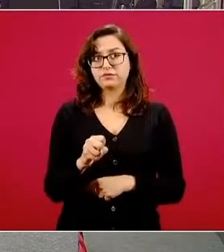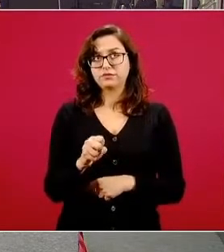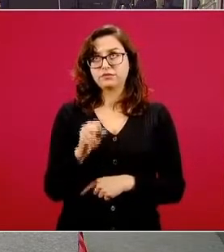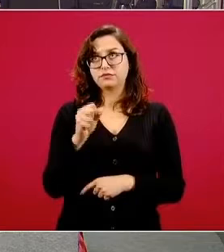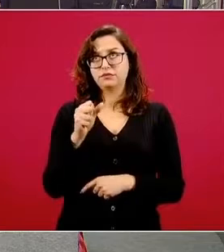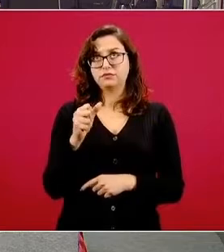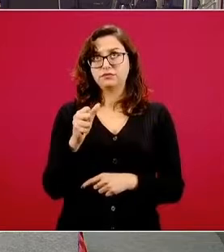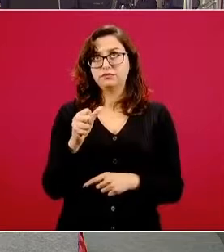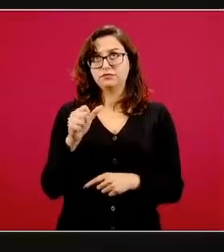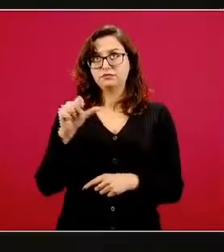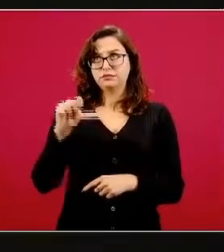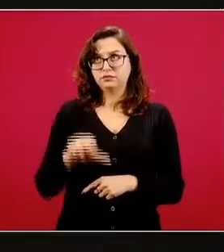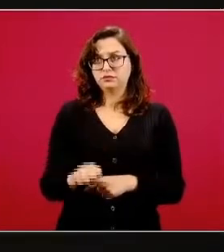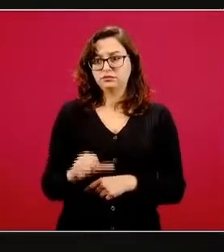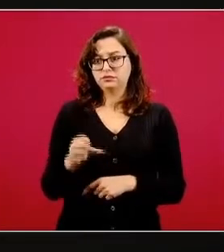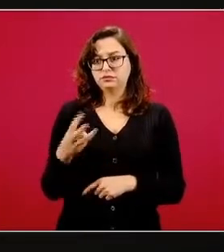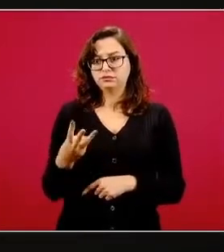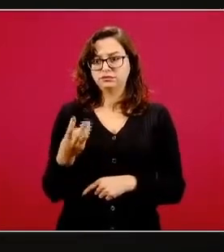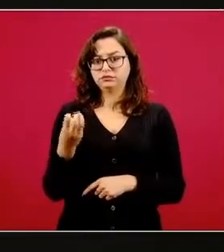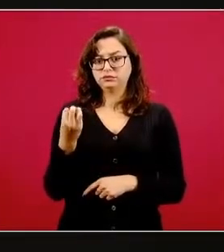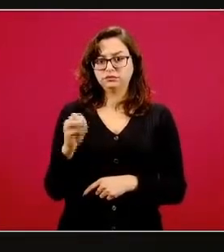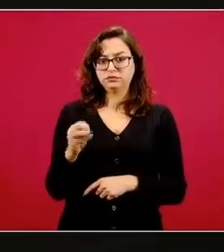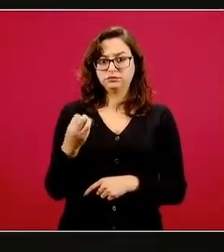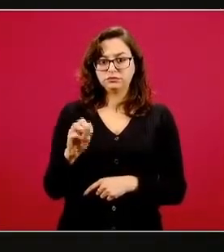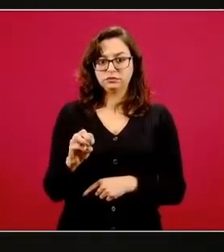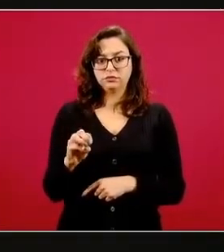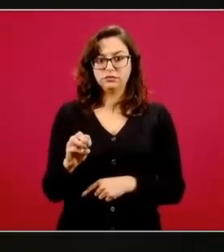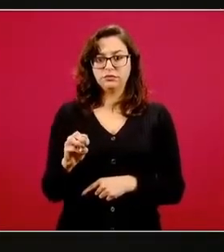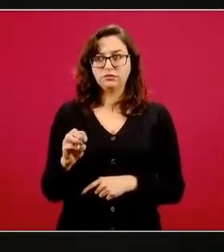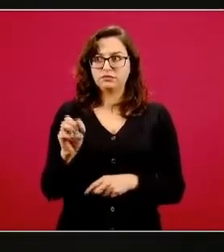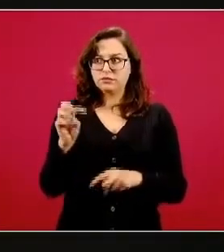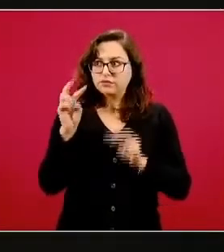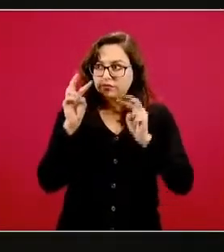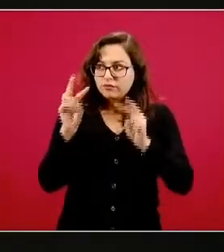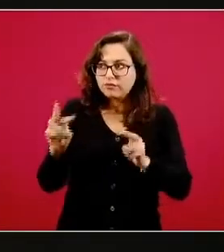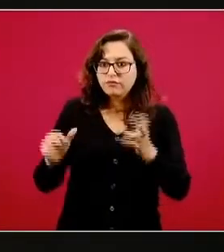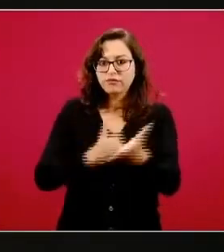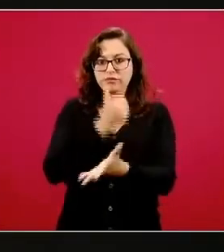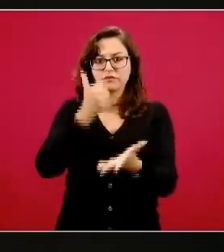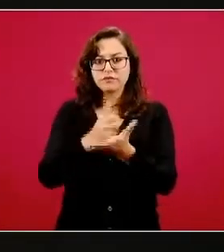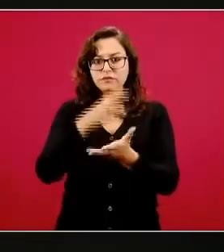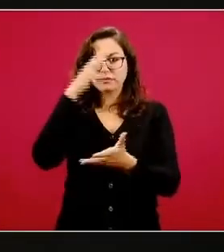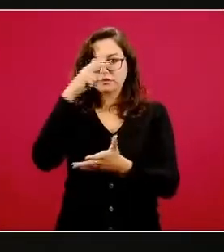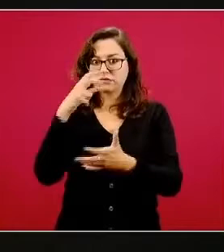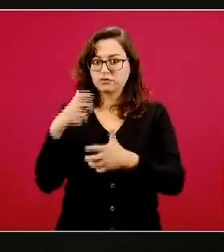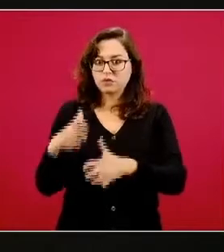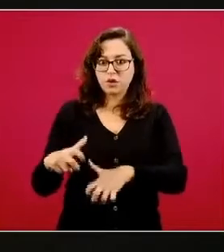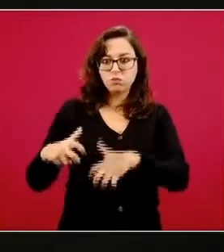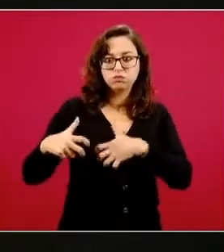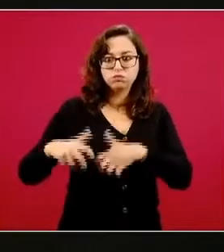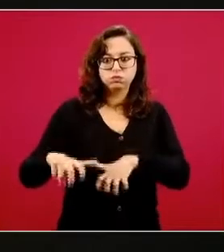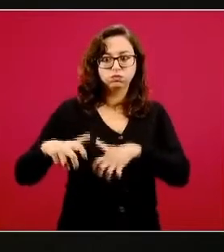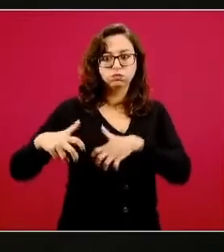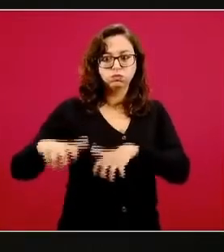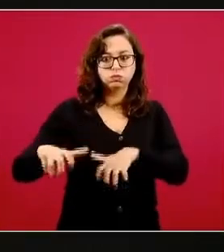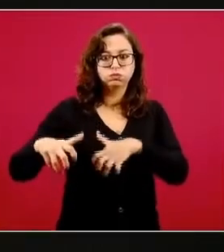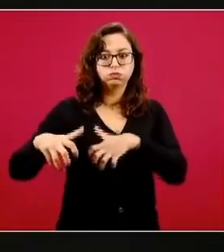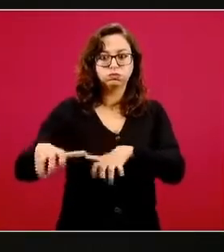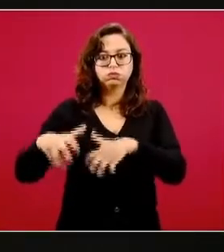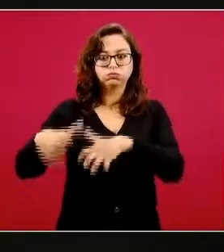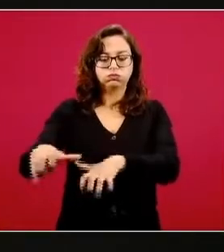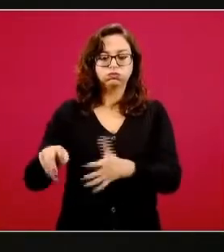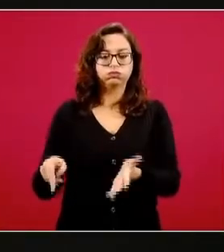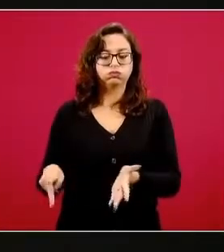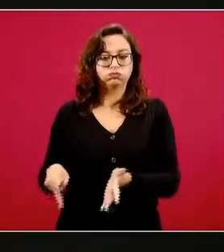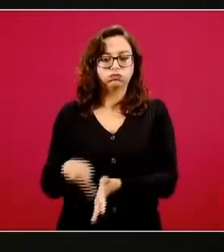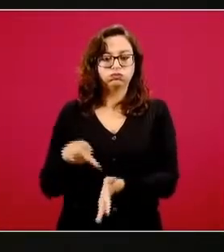Sí. Hemos visto una serie de marchas en la Ciudad de México bastante fuertes o bastante constantes,